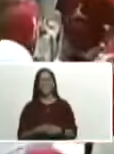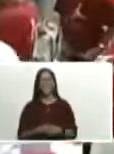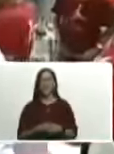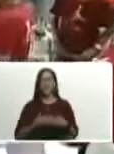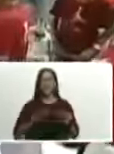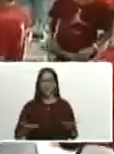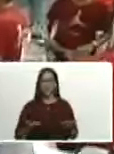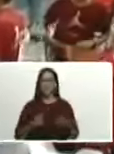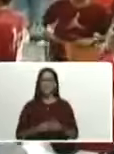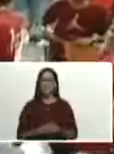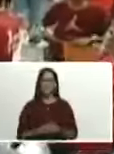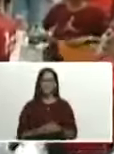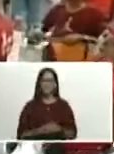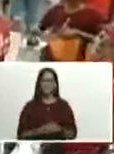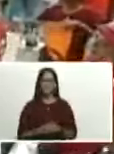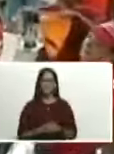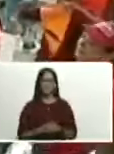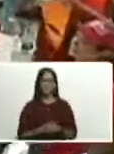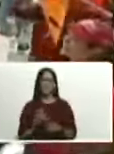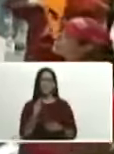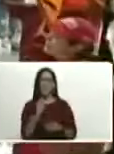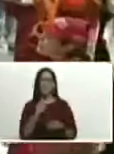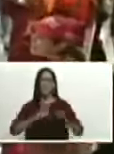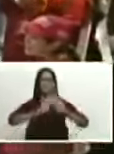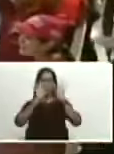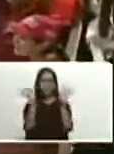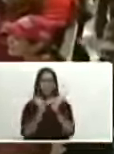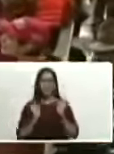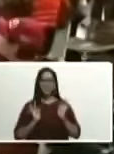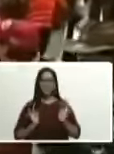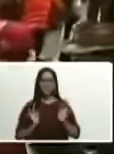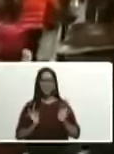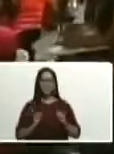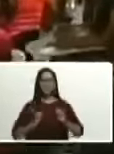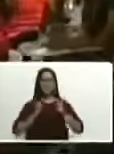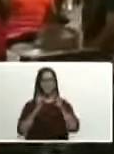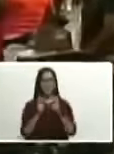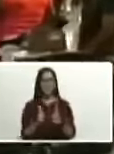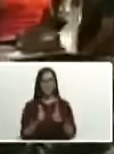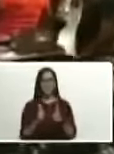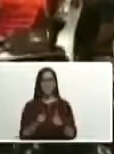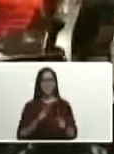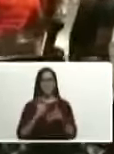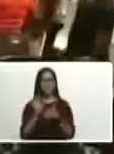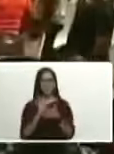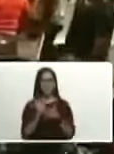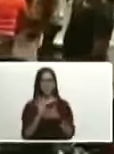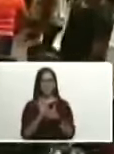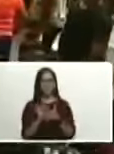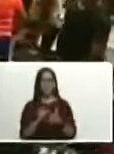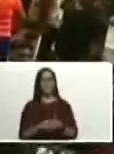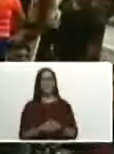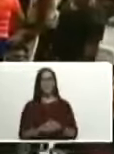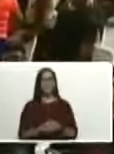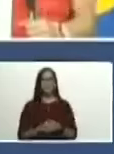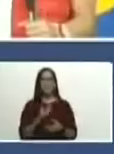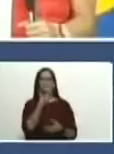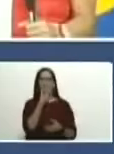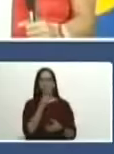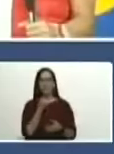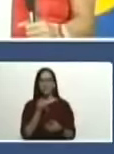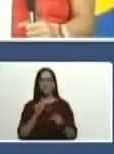Ajá. Dime un mecanismo que empiece a funcionar y sea de fácil